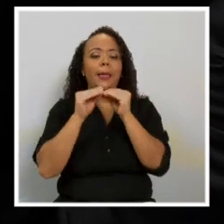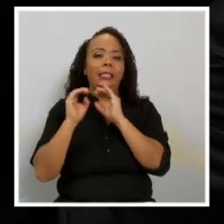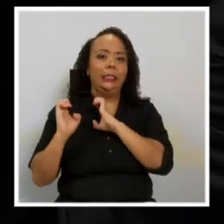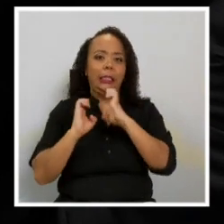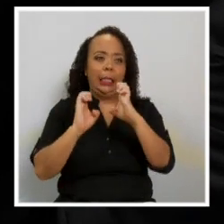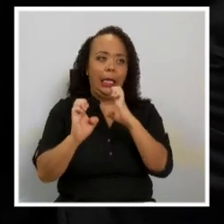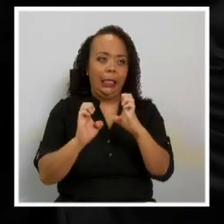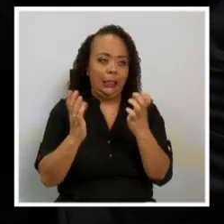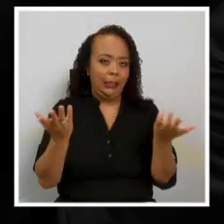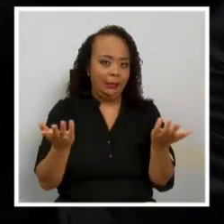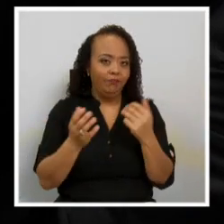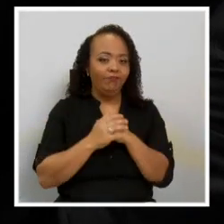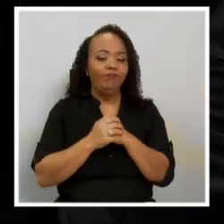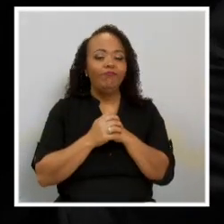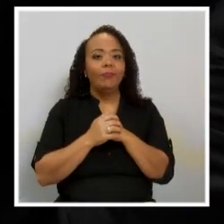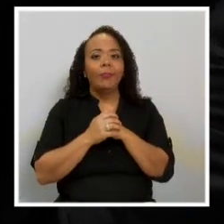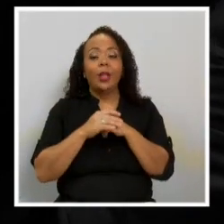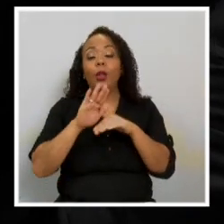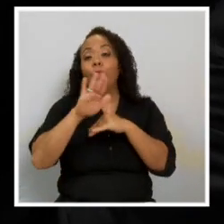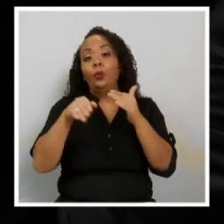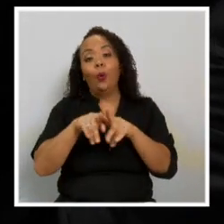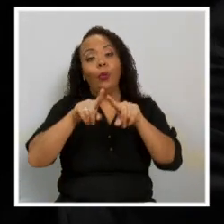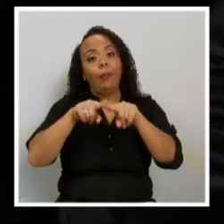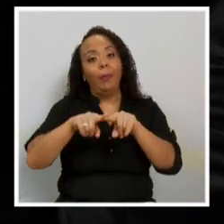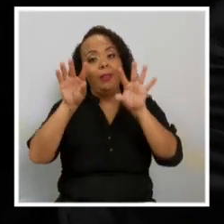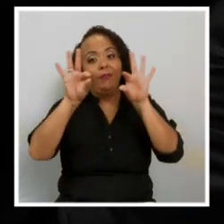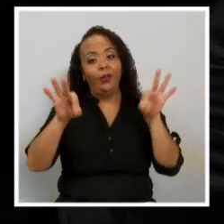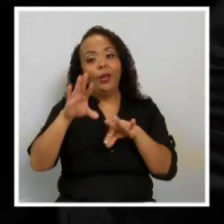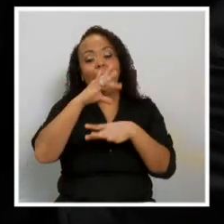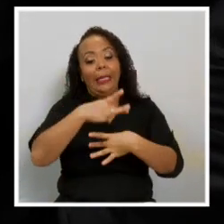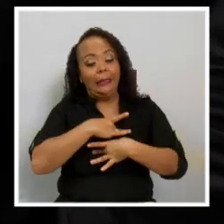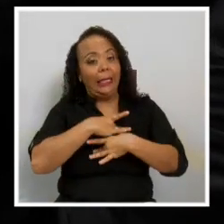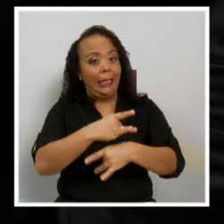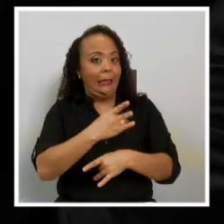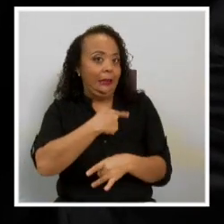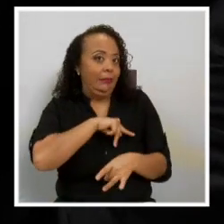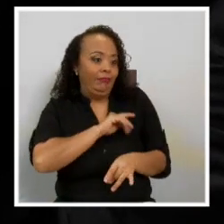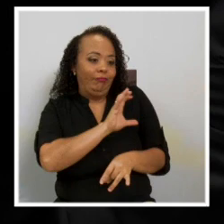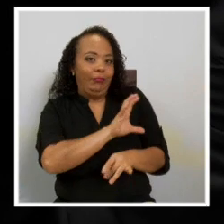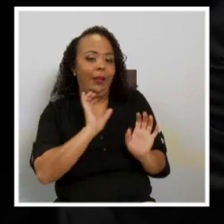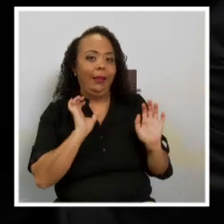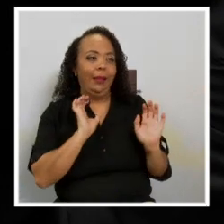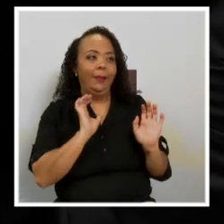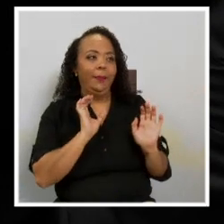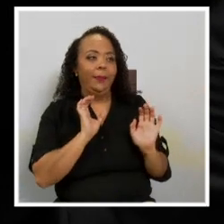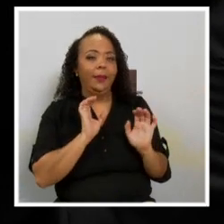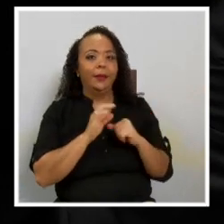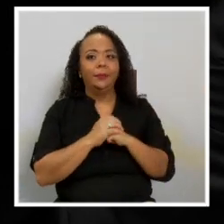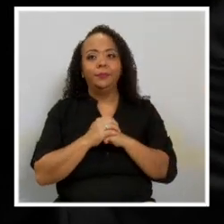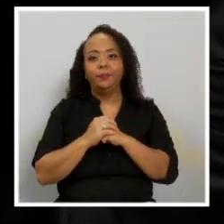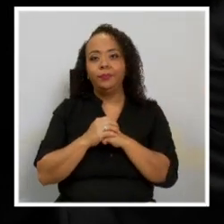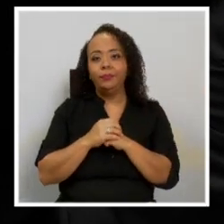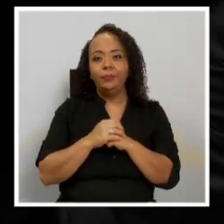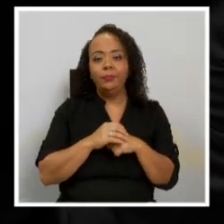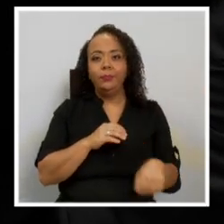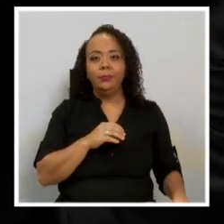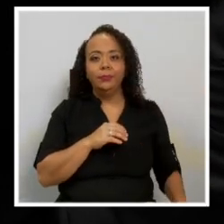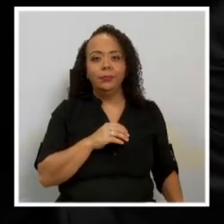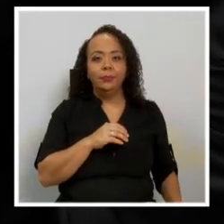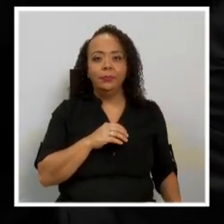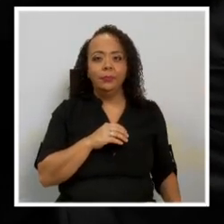puesto en el directorio. Todo depende de la figura y los intereses que tenga la figura. Nada más cabe recordar que, a propósito de lo que está